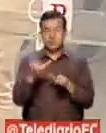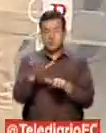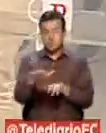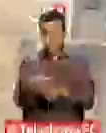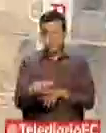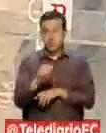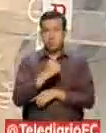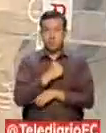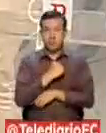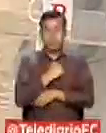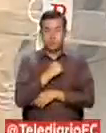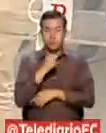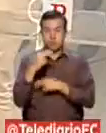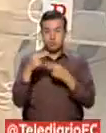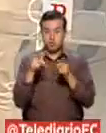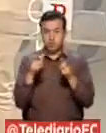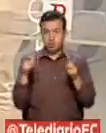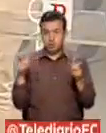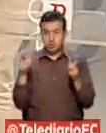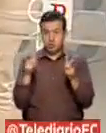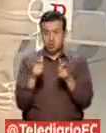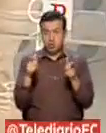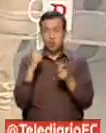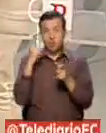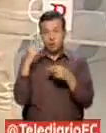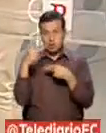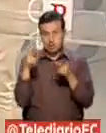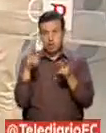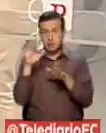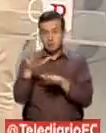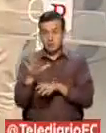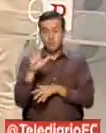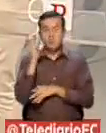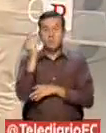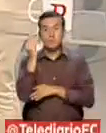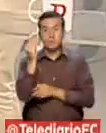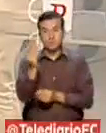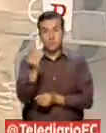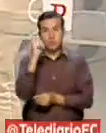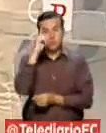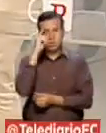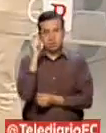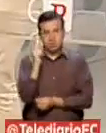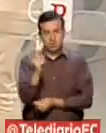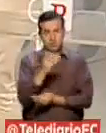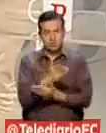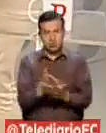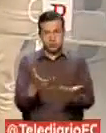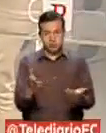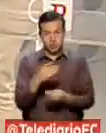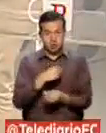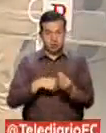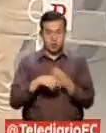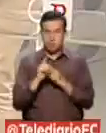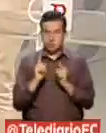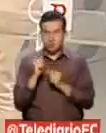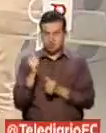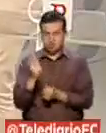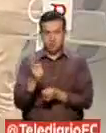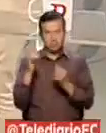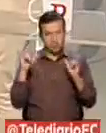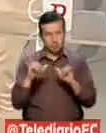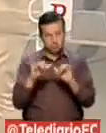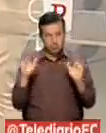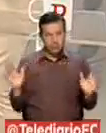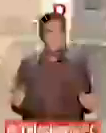agricultores, dueños de media hectárea y hasta de una hectárea de sembríos, podrán acceder a una subvención estatal no reembolsable para fomentar